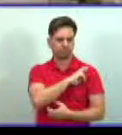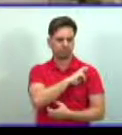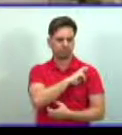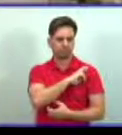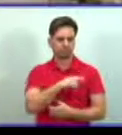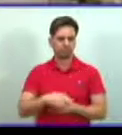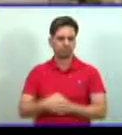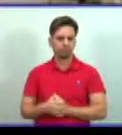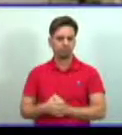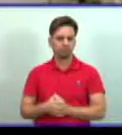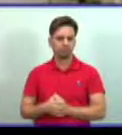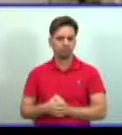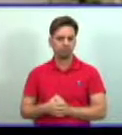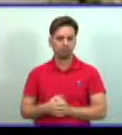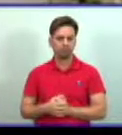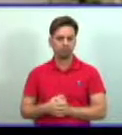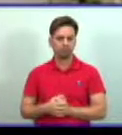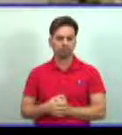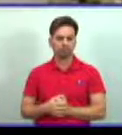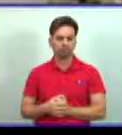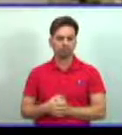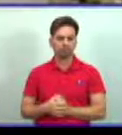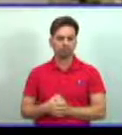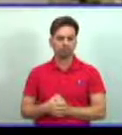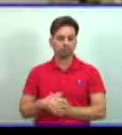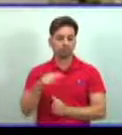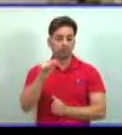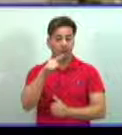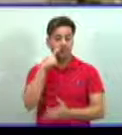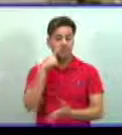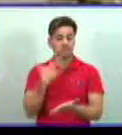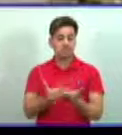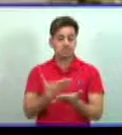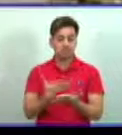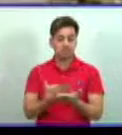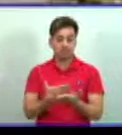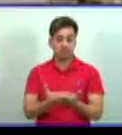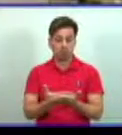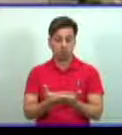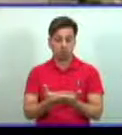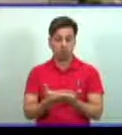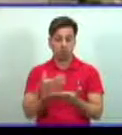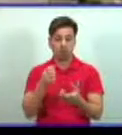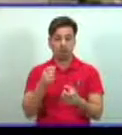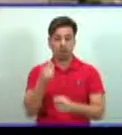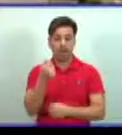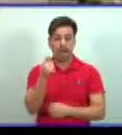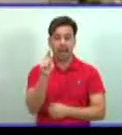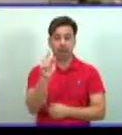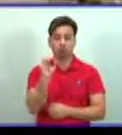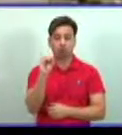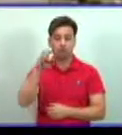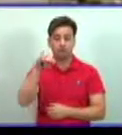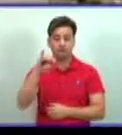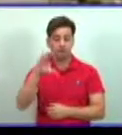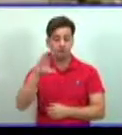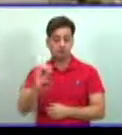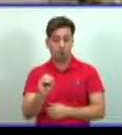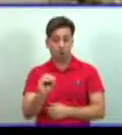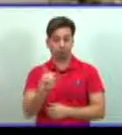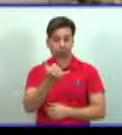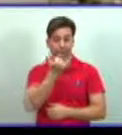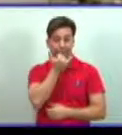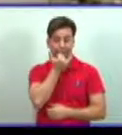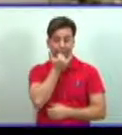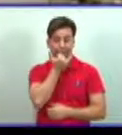atómicos de los últimos años han demostrado que han sido catastróficos para el desarrollo de la vida. Tendremos el ejemplo